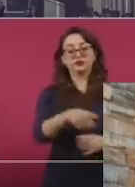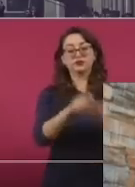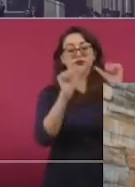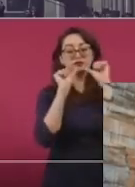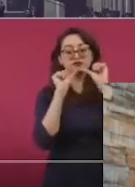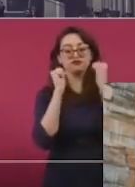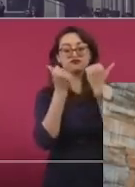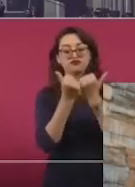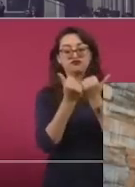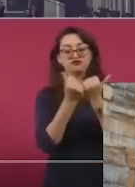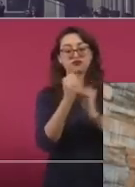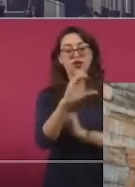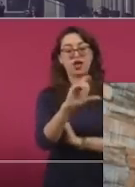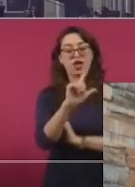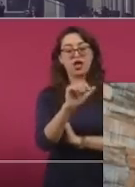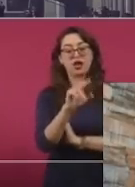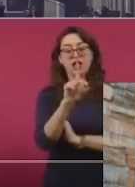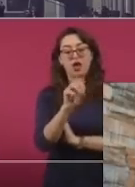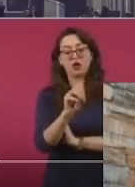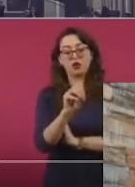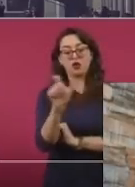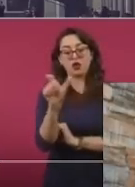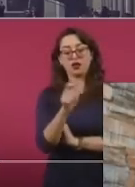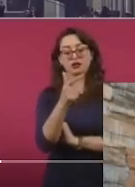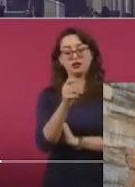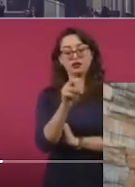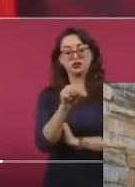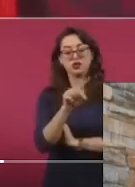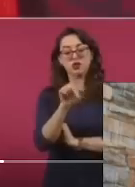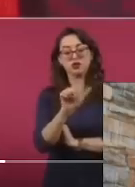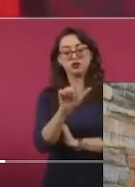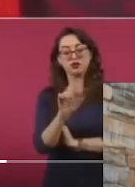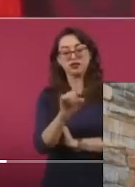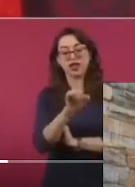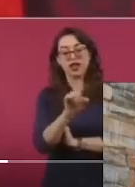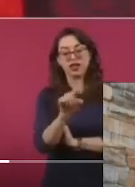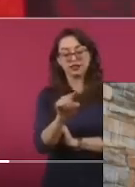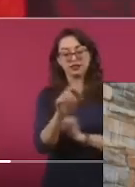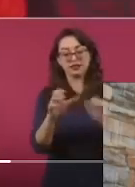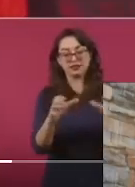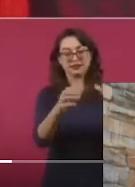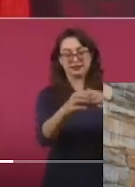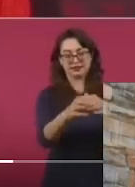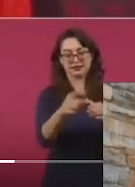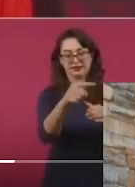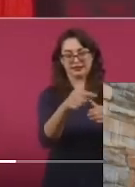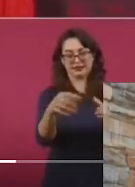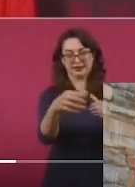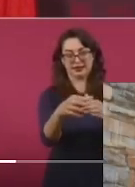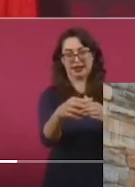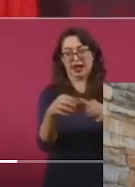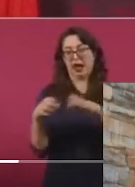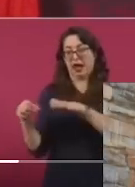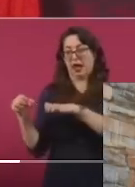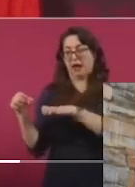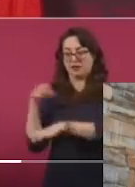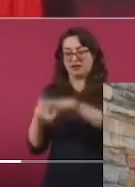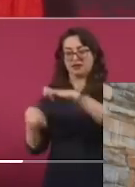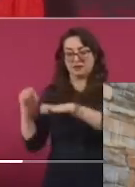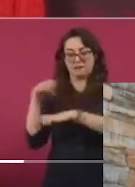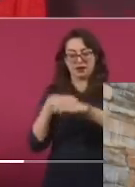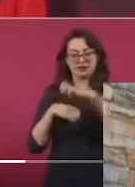pero no les ayuda a los conservadores